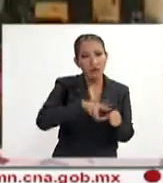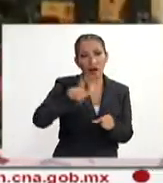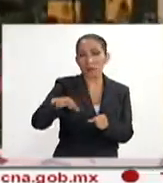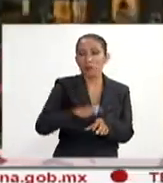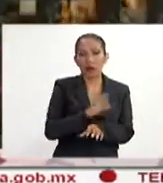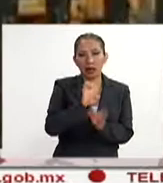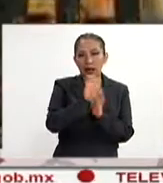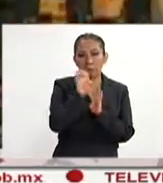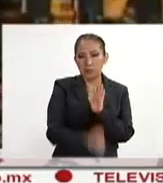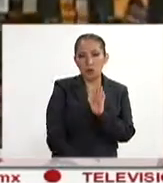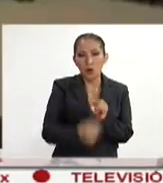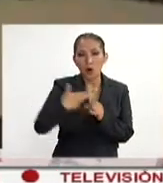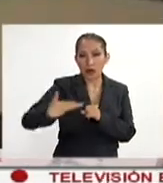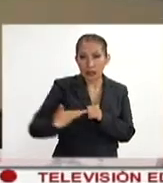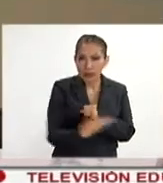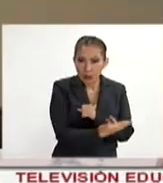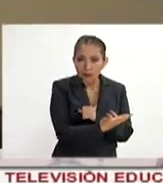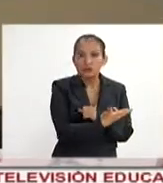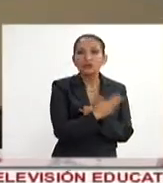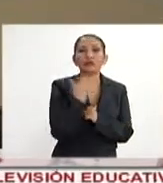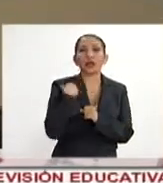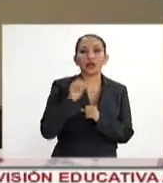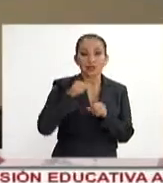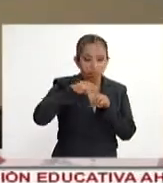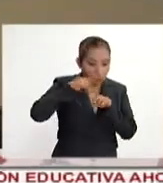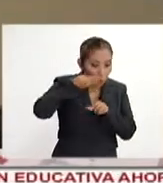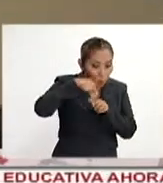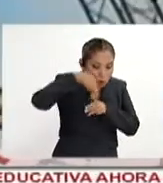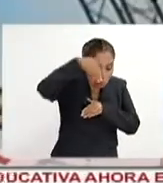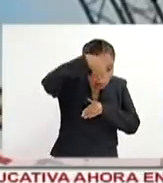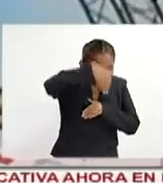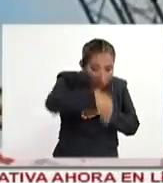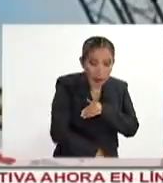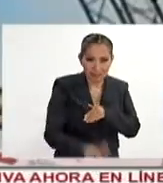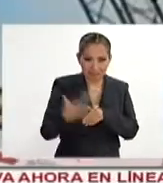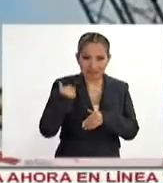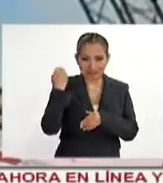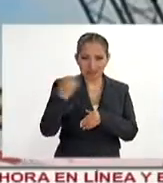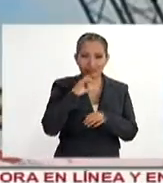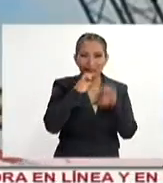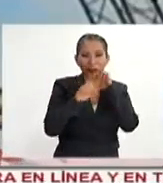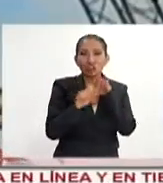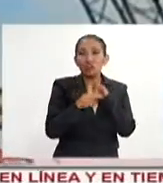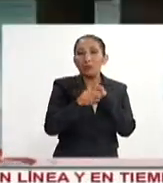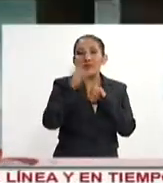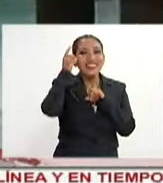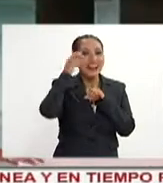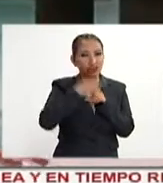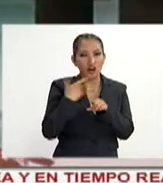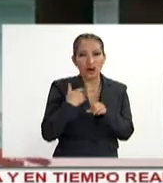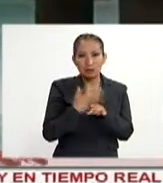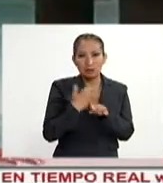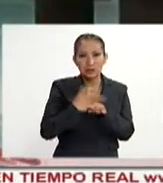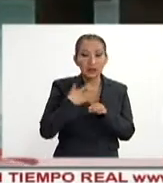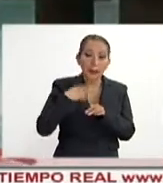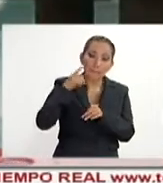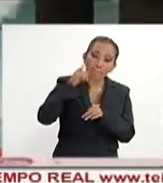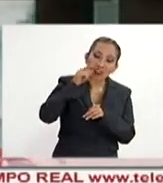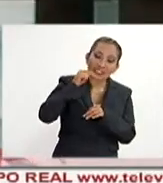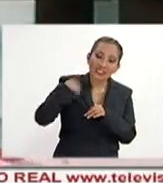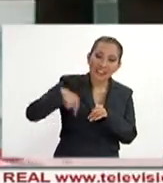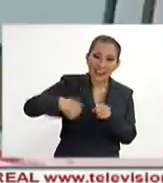como ¿qué? Pues como los ríos y los precipicios. En conferencia de prensa, el subdirector en funciones de la patrulla